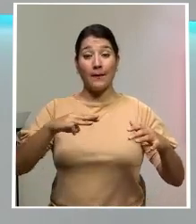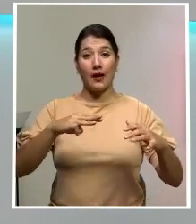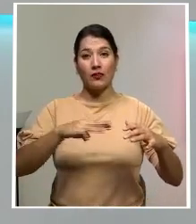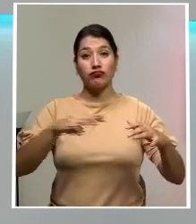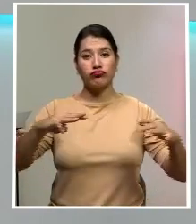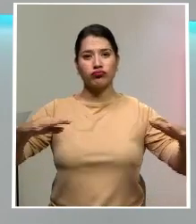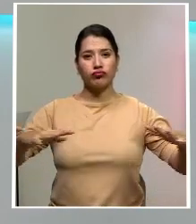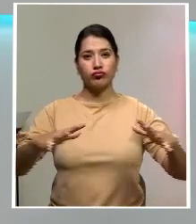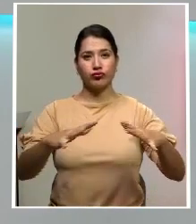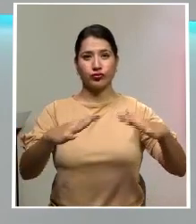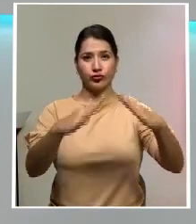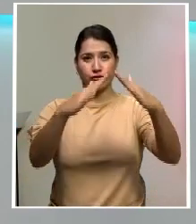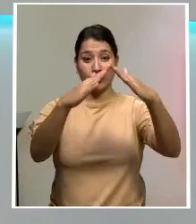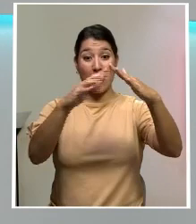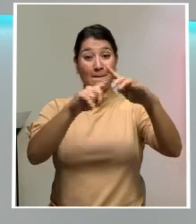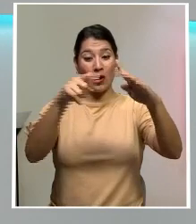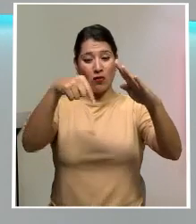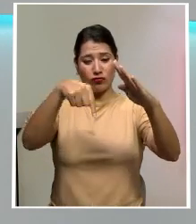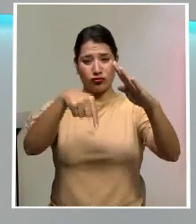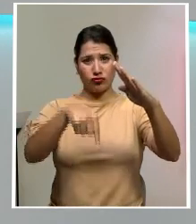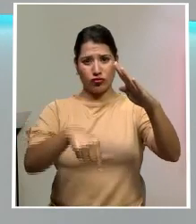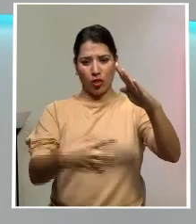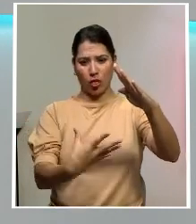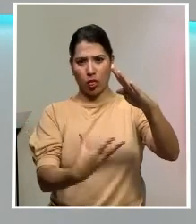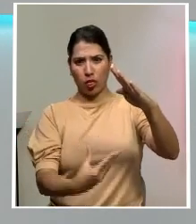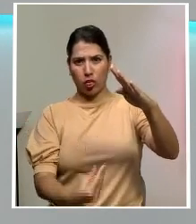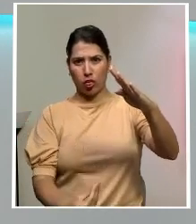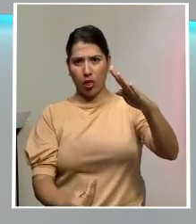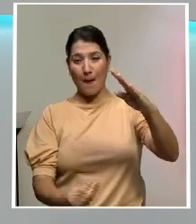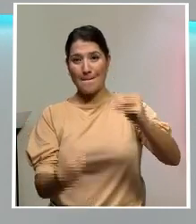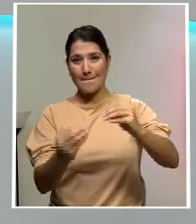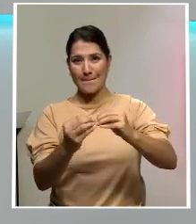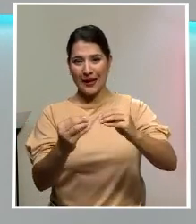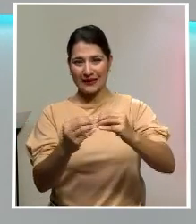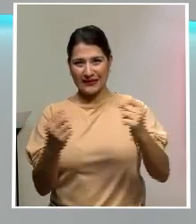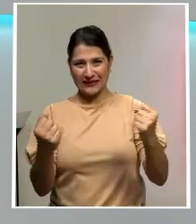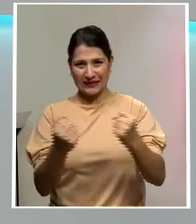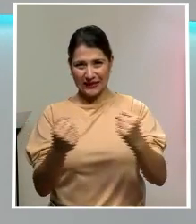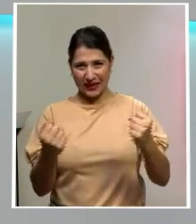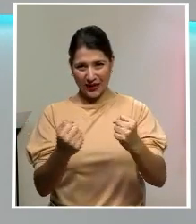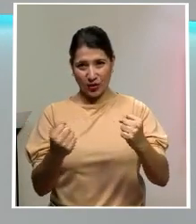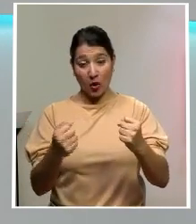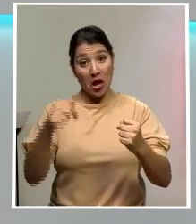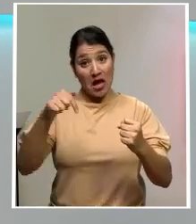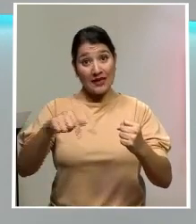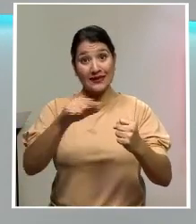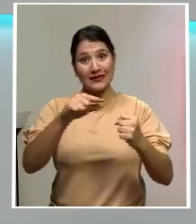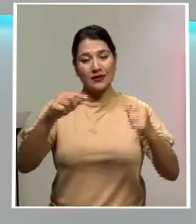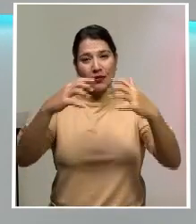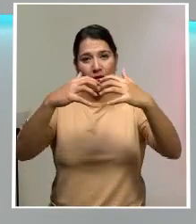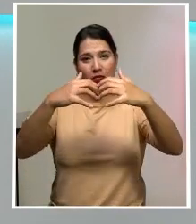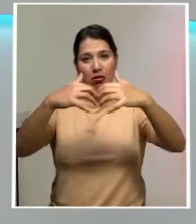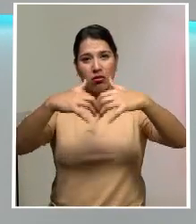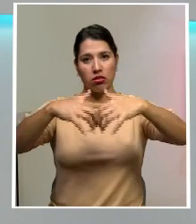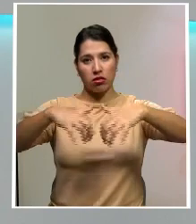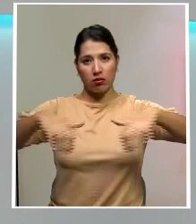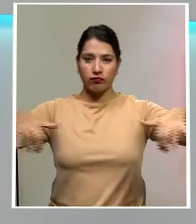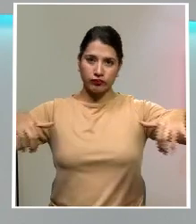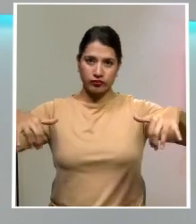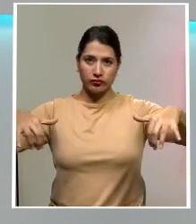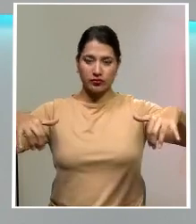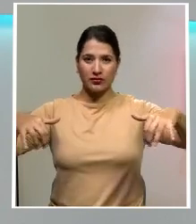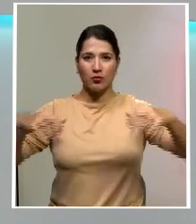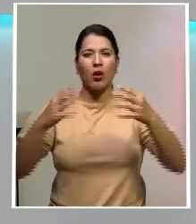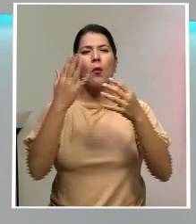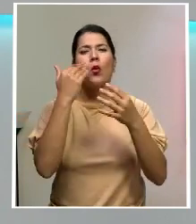separó esta semana del oeste de la Antártida, una región especialmente vulnerable al cambio